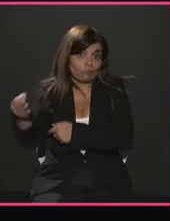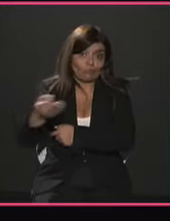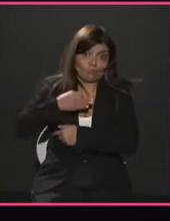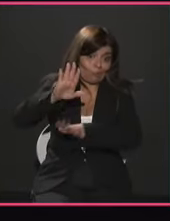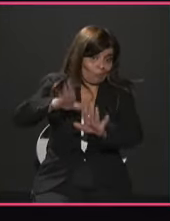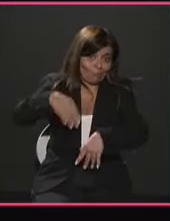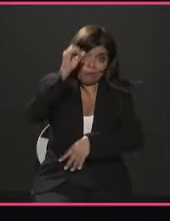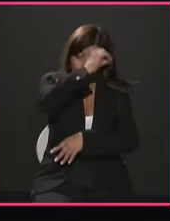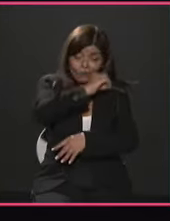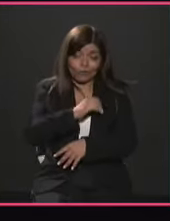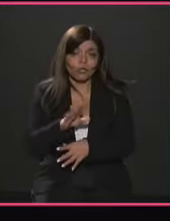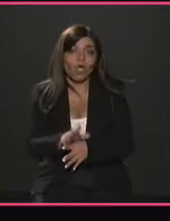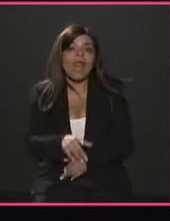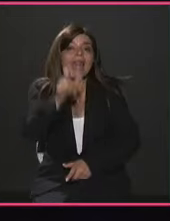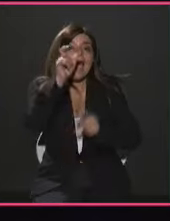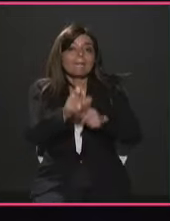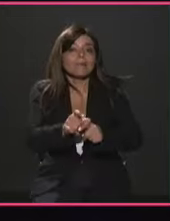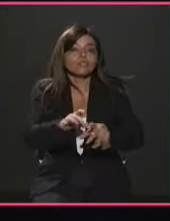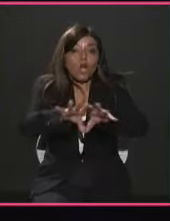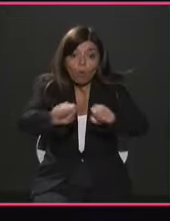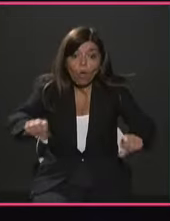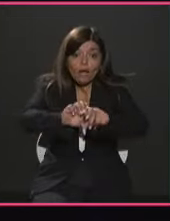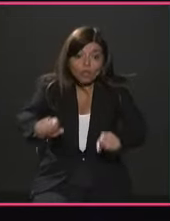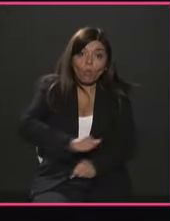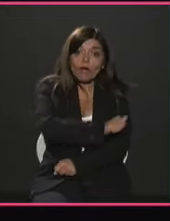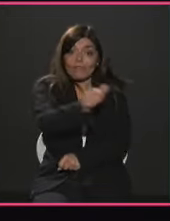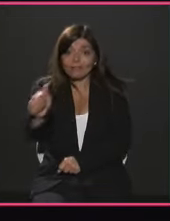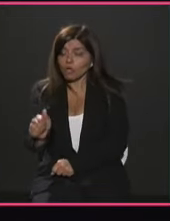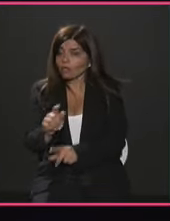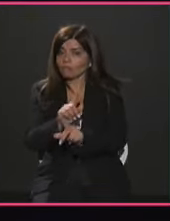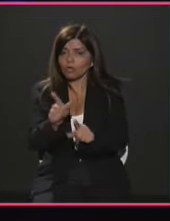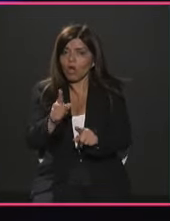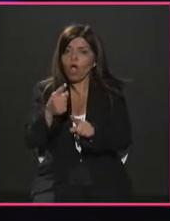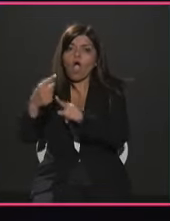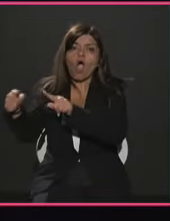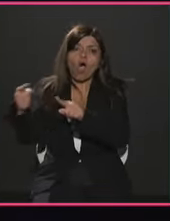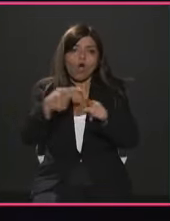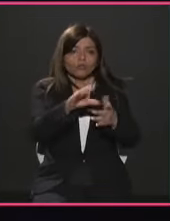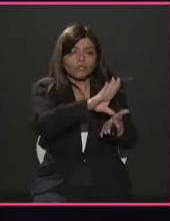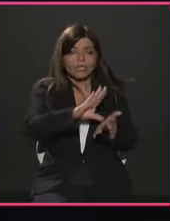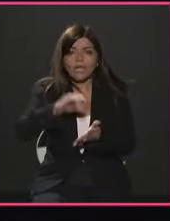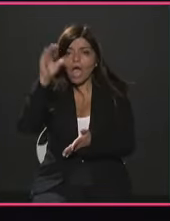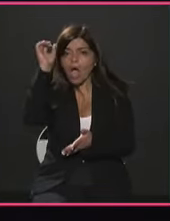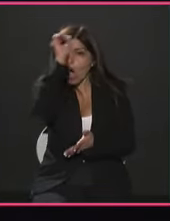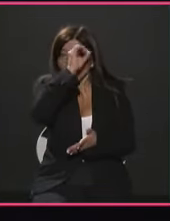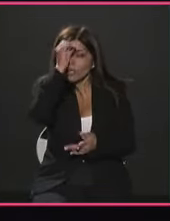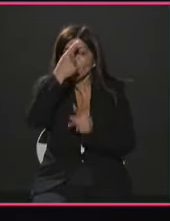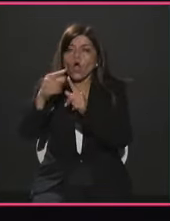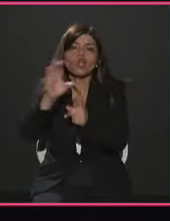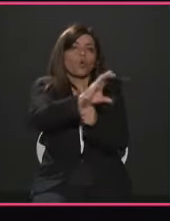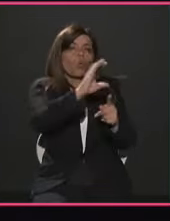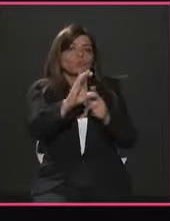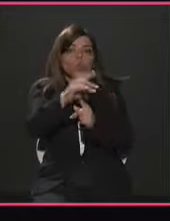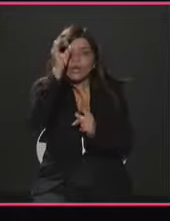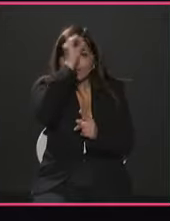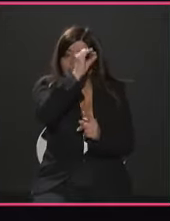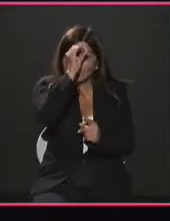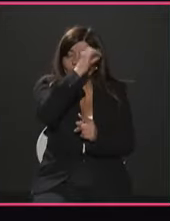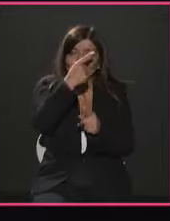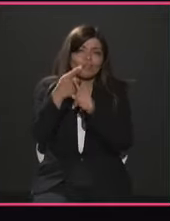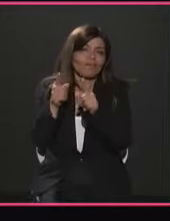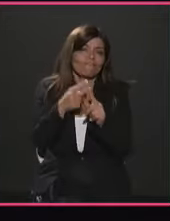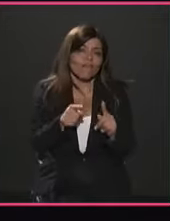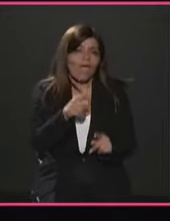mí las personas no estarán de acuerdo diferentes países opinarán diferente las culturas también tendrán diferentes puntos de